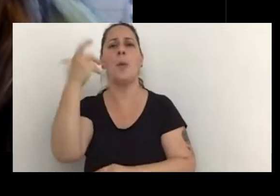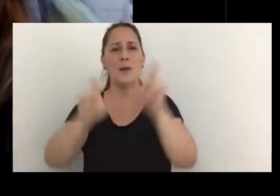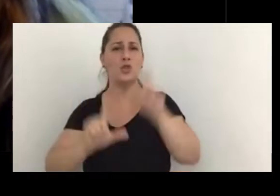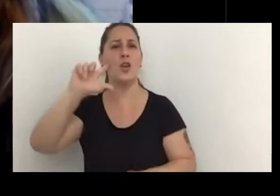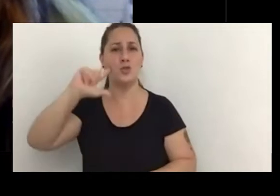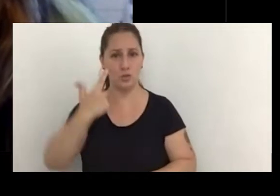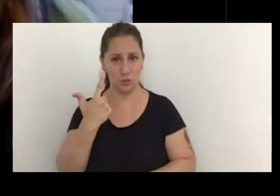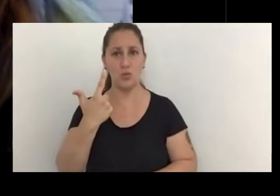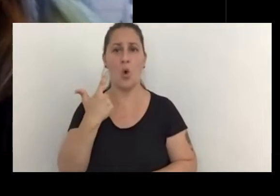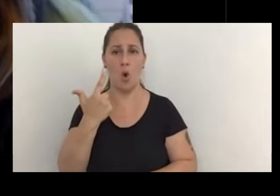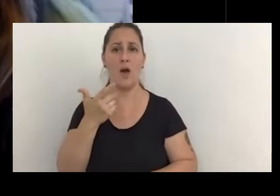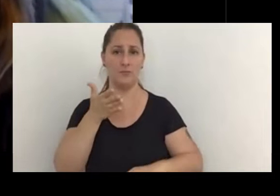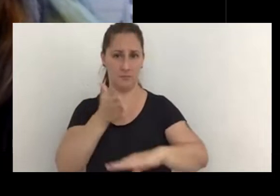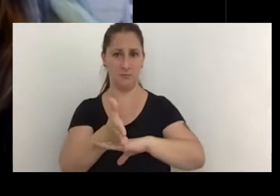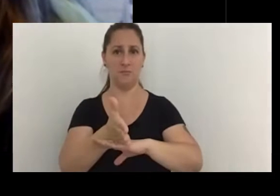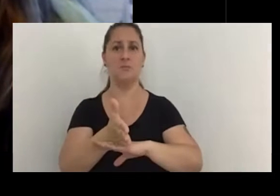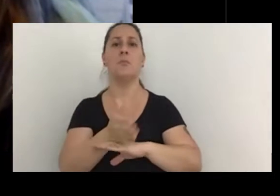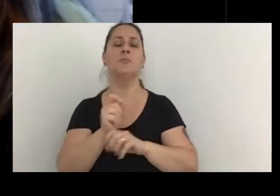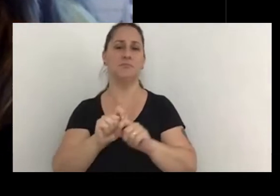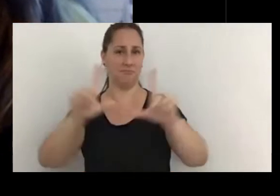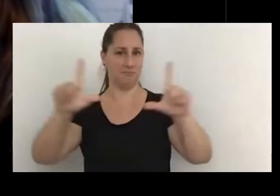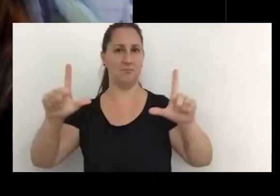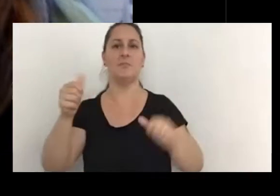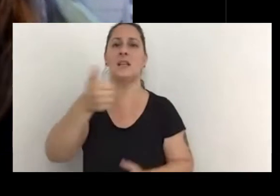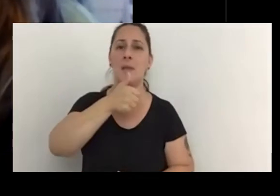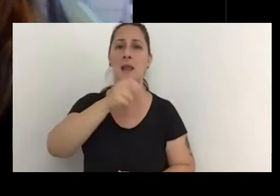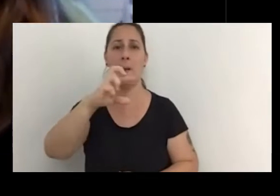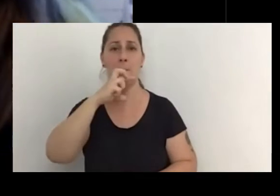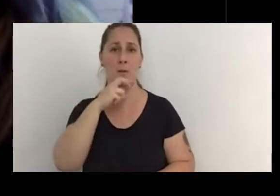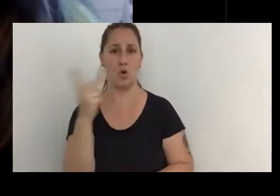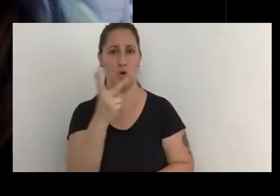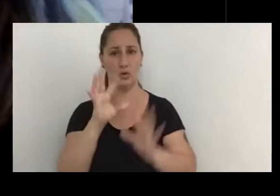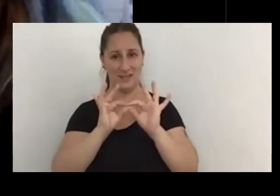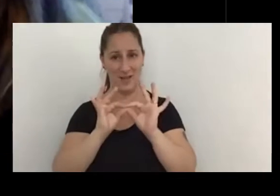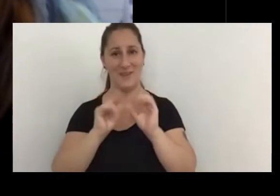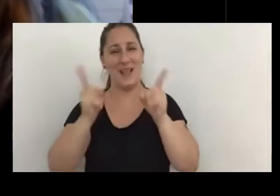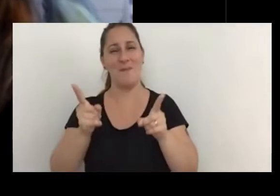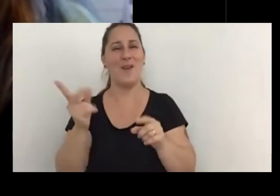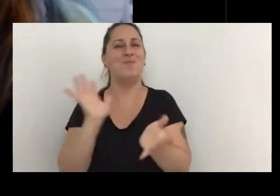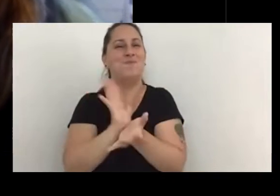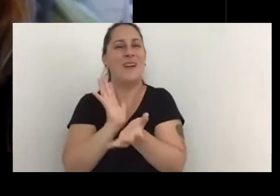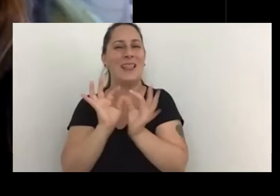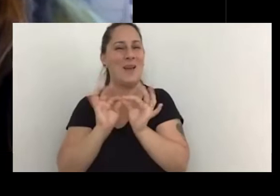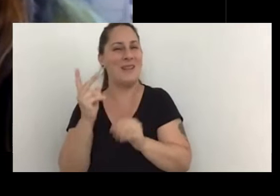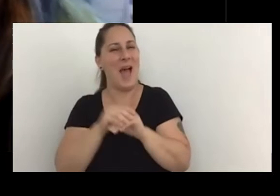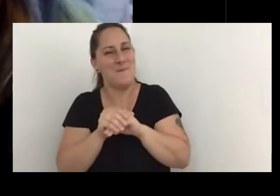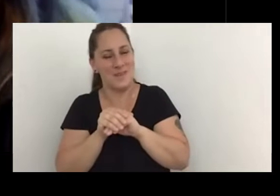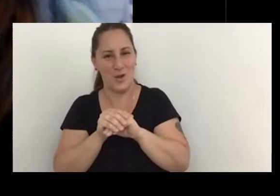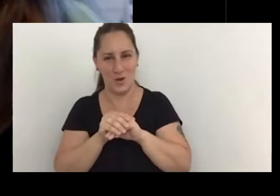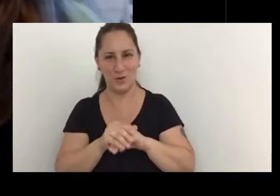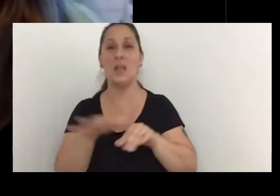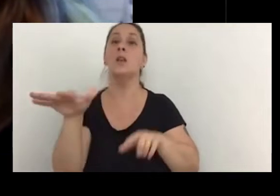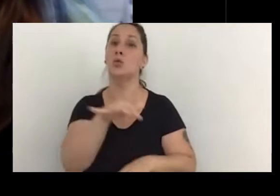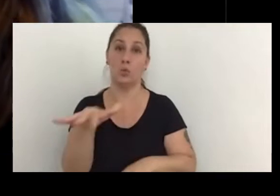están presentes en la sala Yamila y Pablo, ya también dos amigos, así que, y subtítulos, como